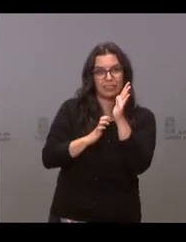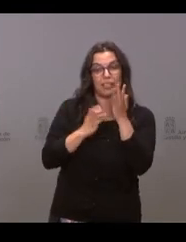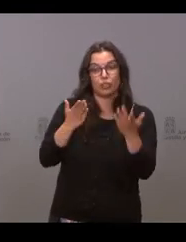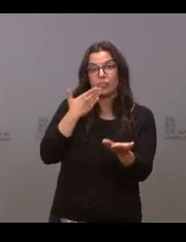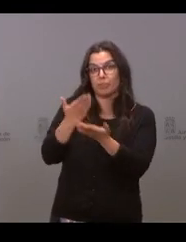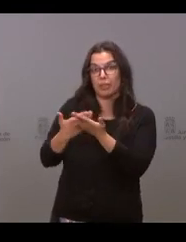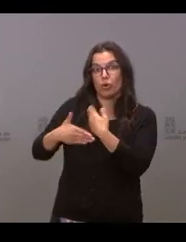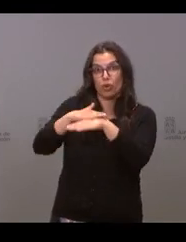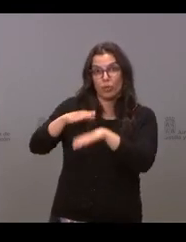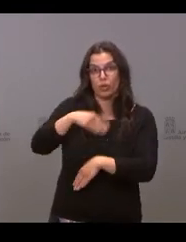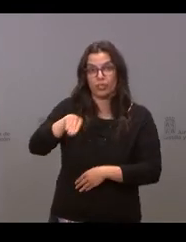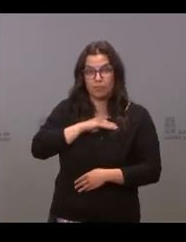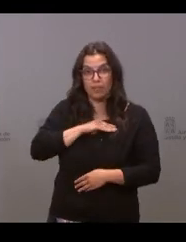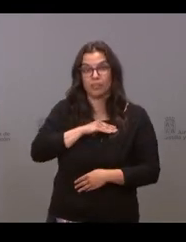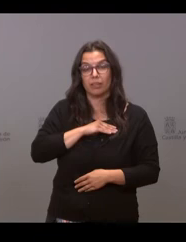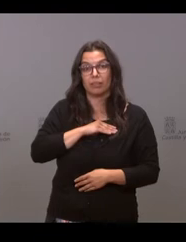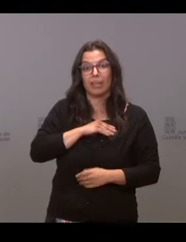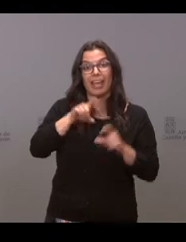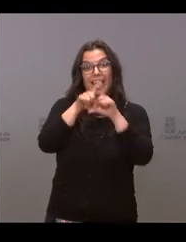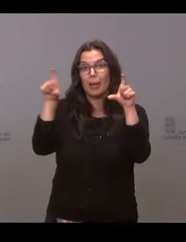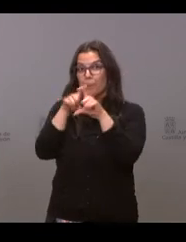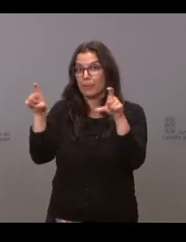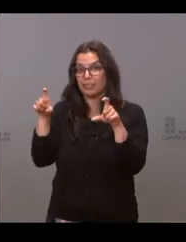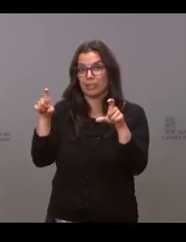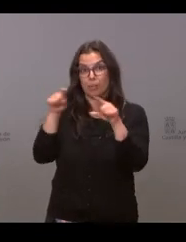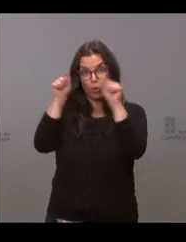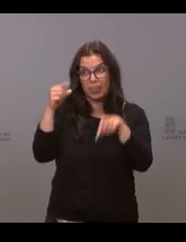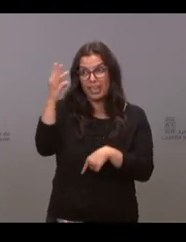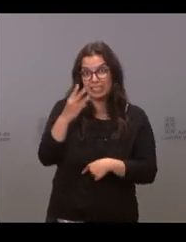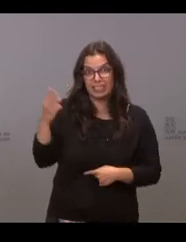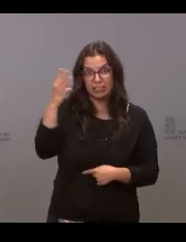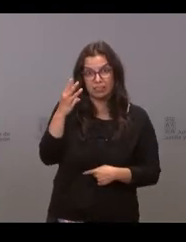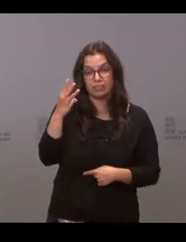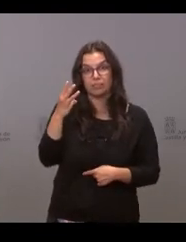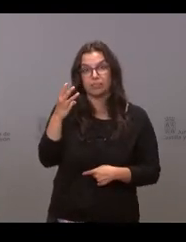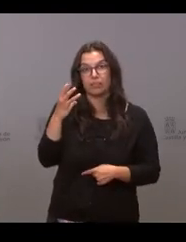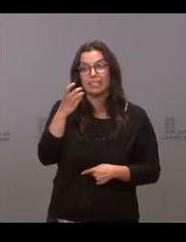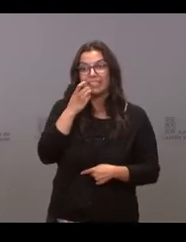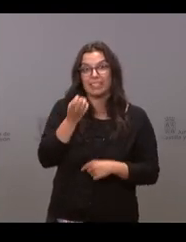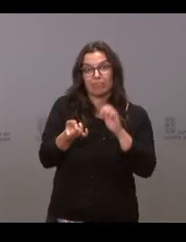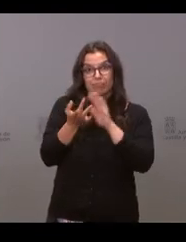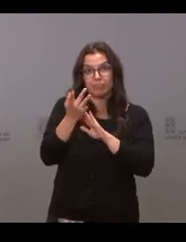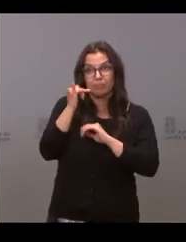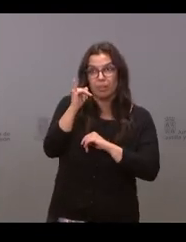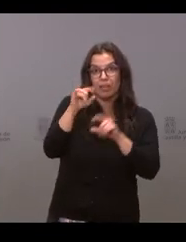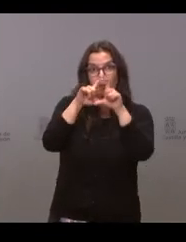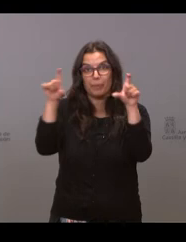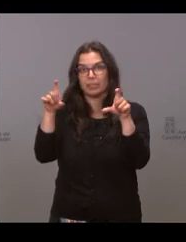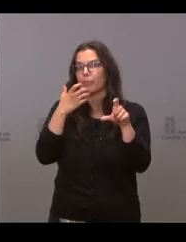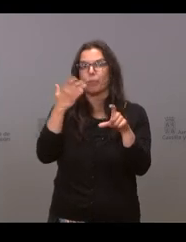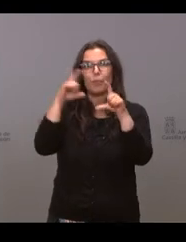gobierno de españa' es que todas las empresas de esas tres provincias es decir todas las empresas de soria